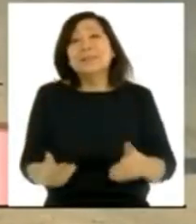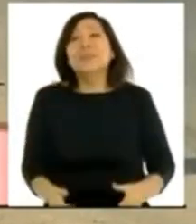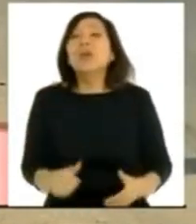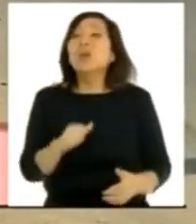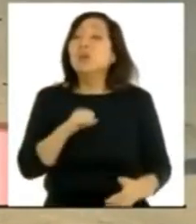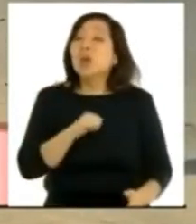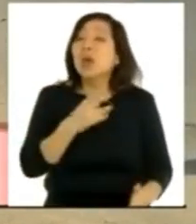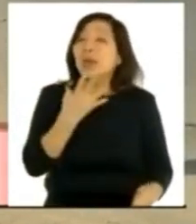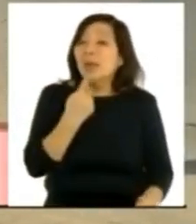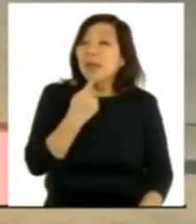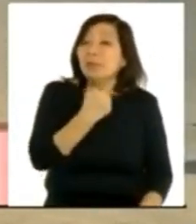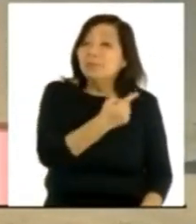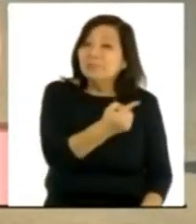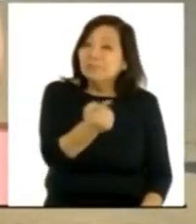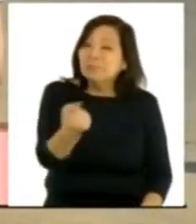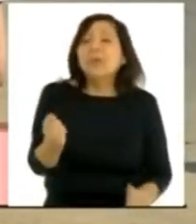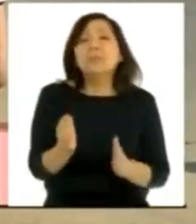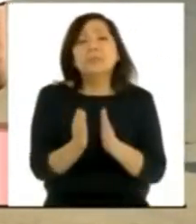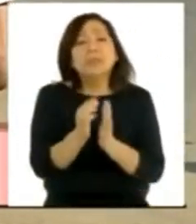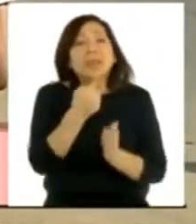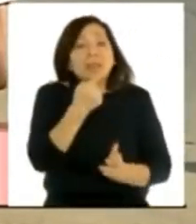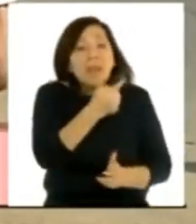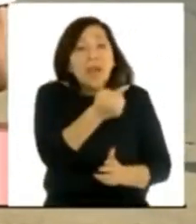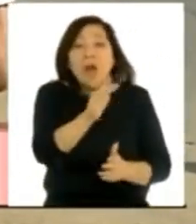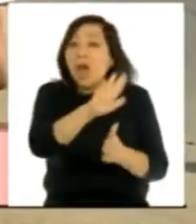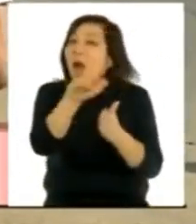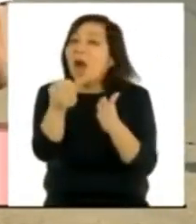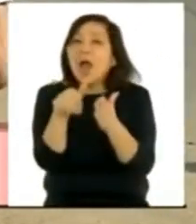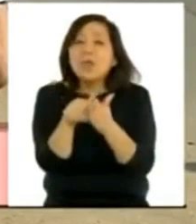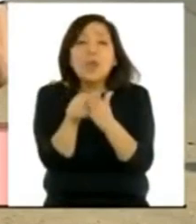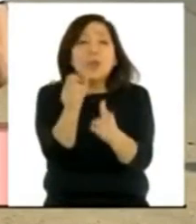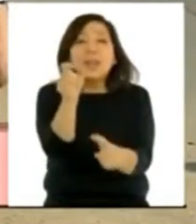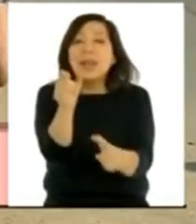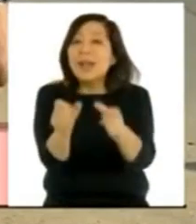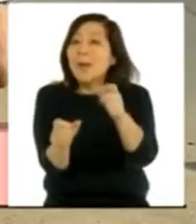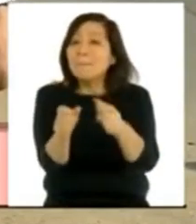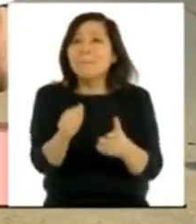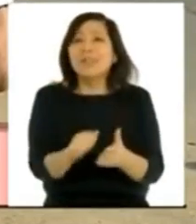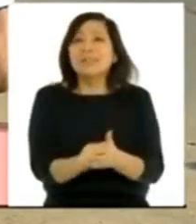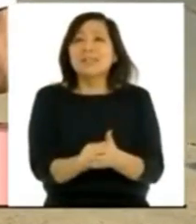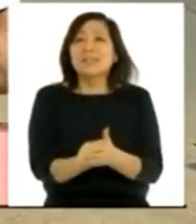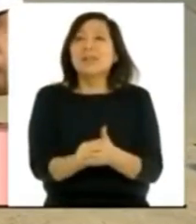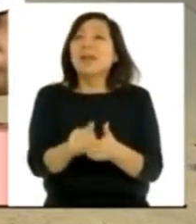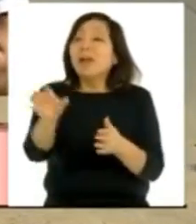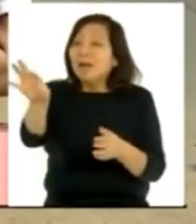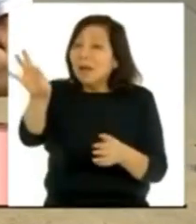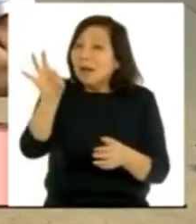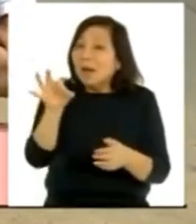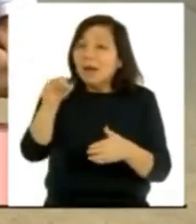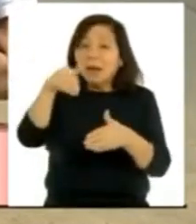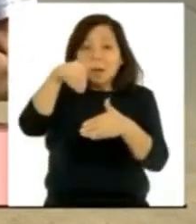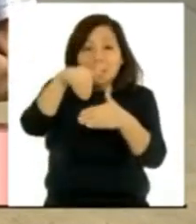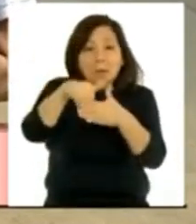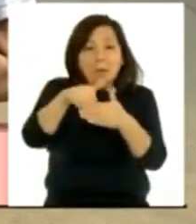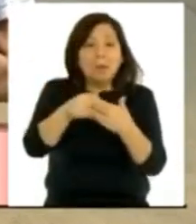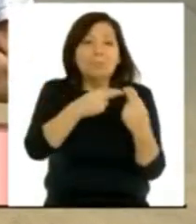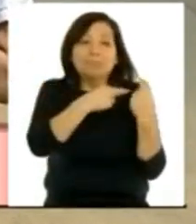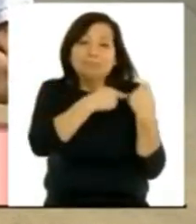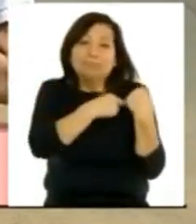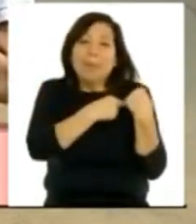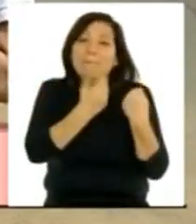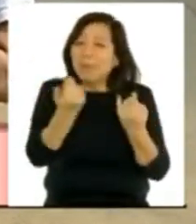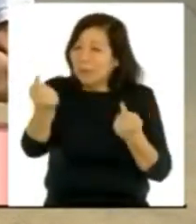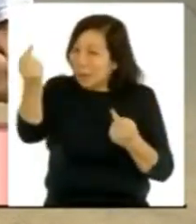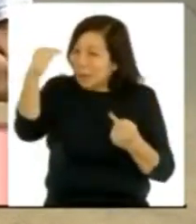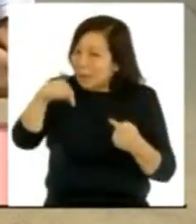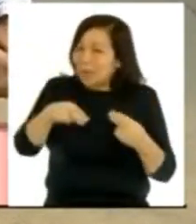quisiera hacer una invocación a todos los ciudadanos que han sido elegidos para ser miembros de mesa, para que